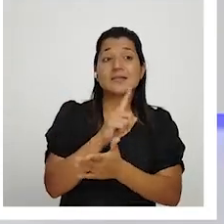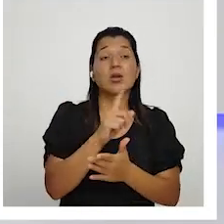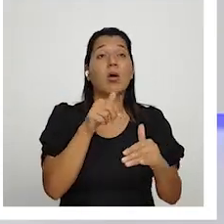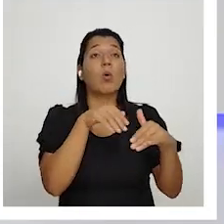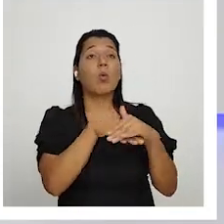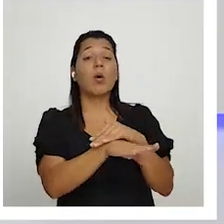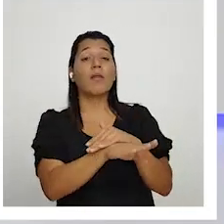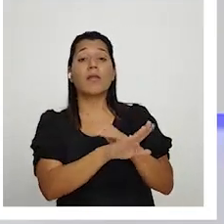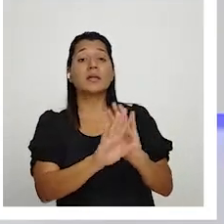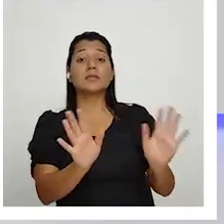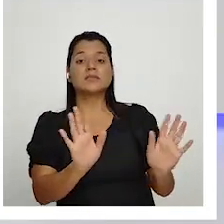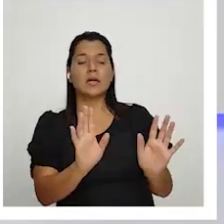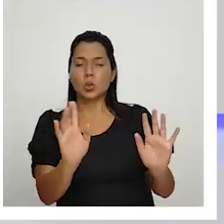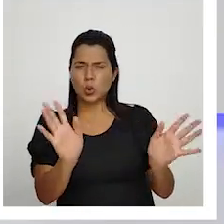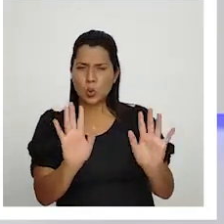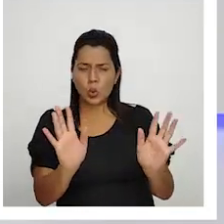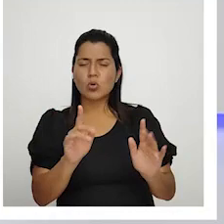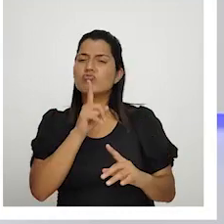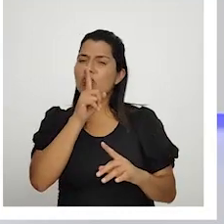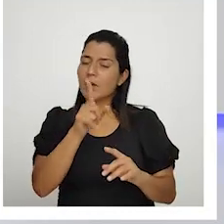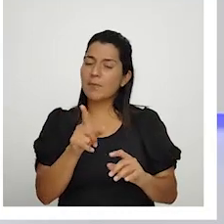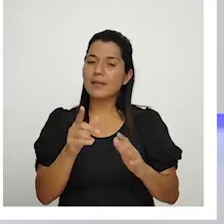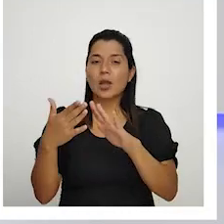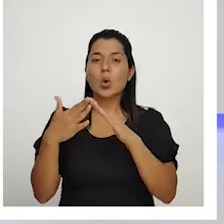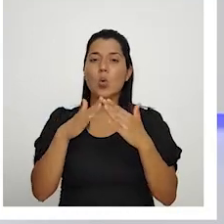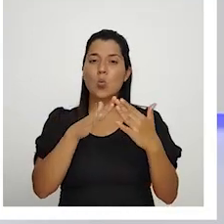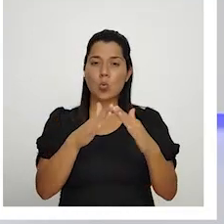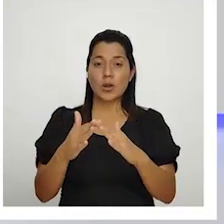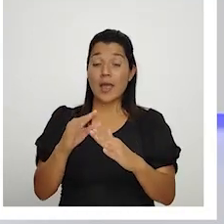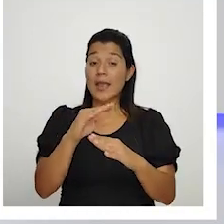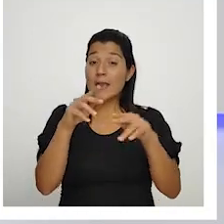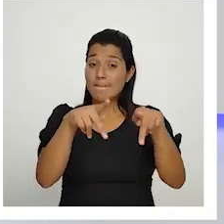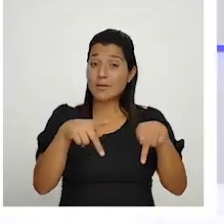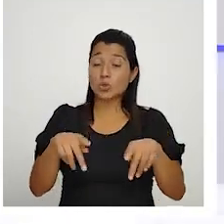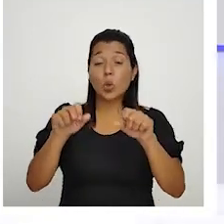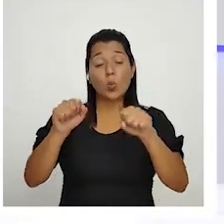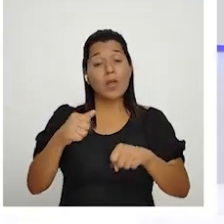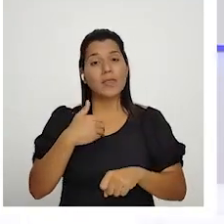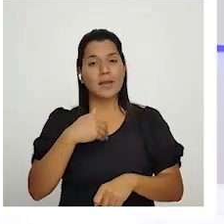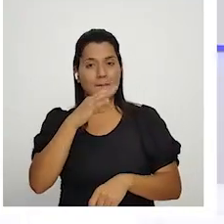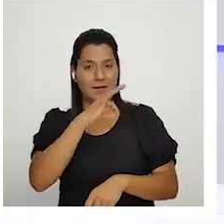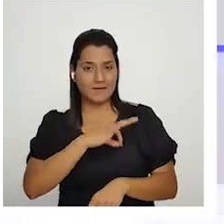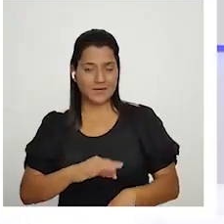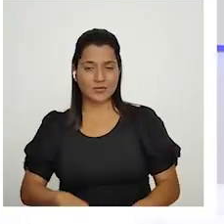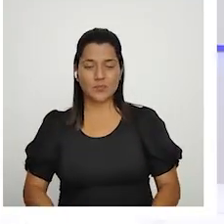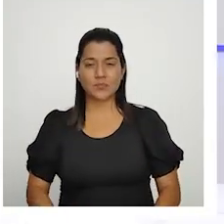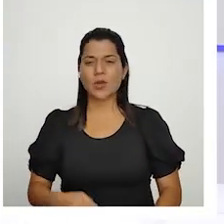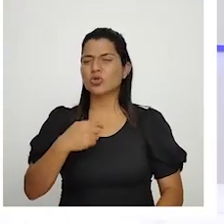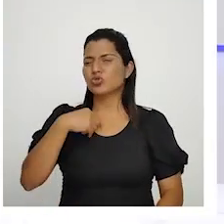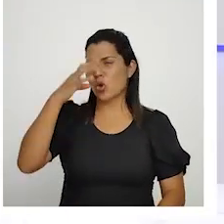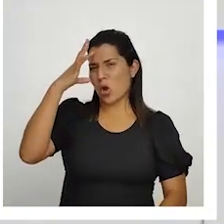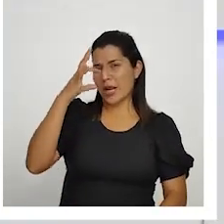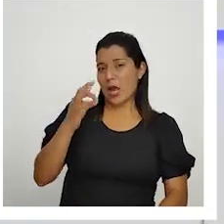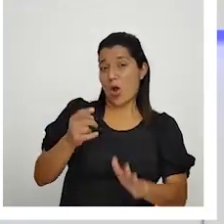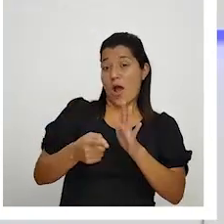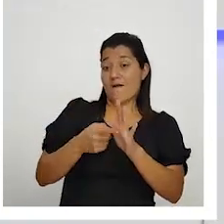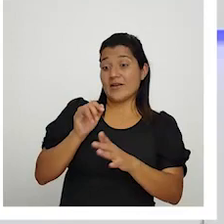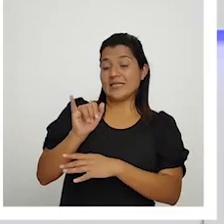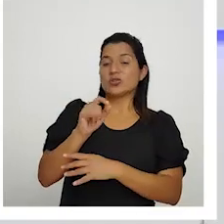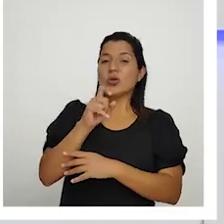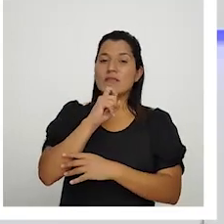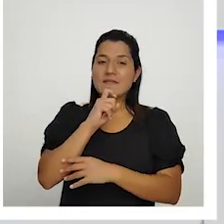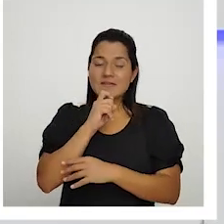realmente las comunidades y las personas se puedan beneficiar de esto. Y es que yo creo que a veces eso es lo que cuesta con este tipo de